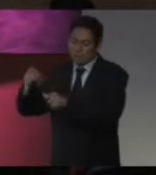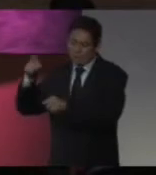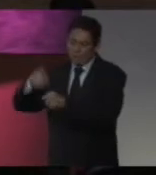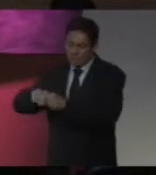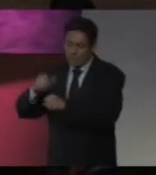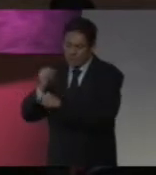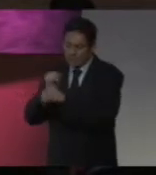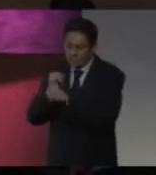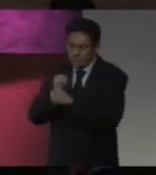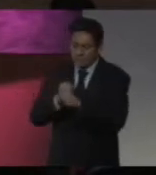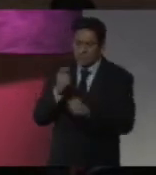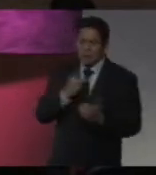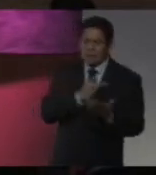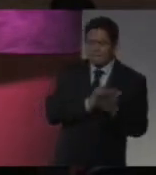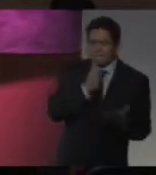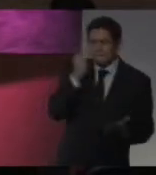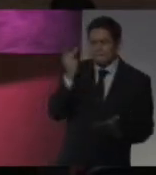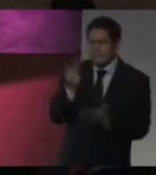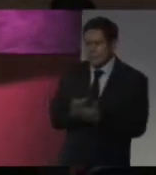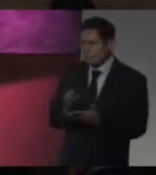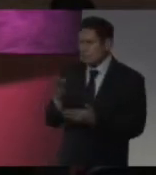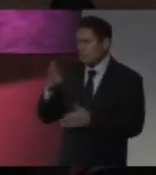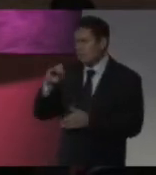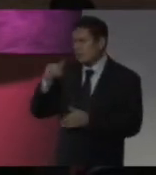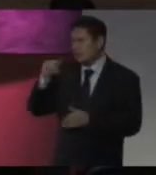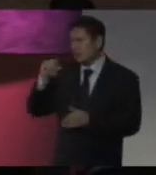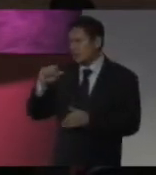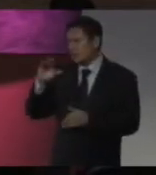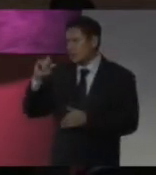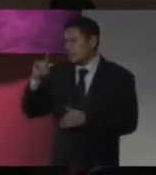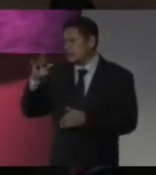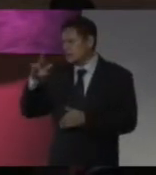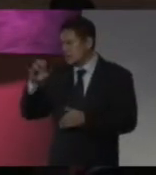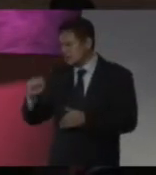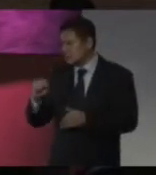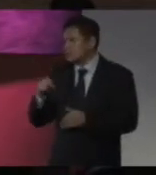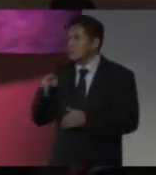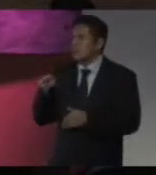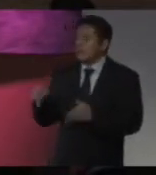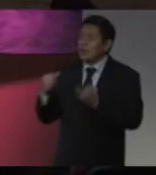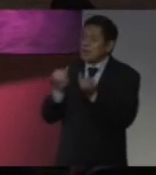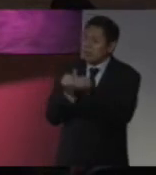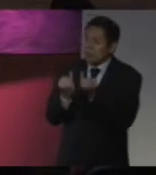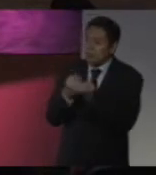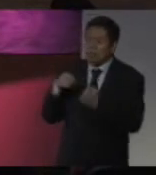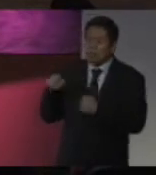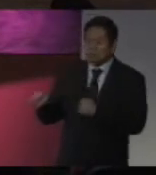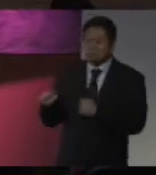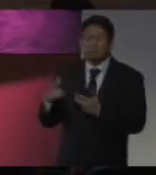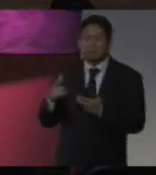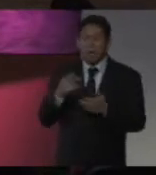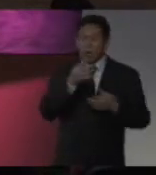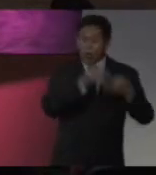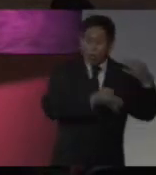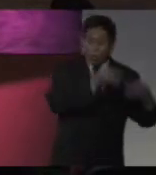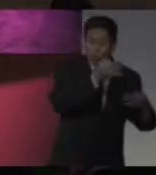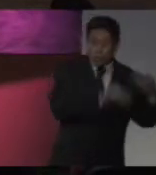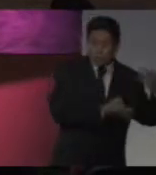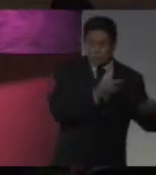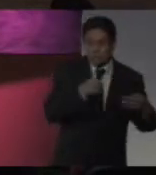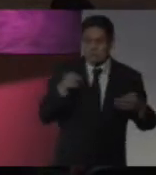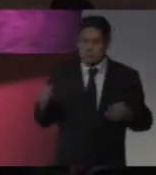Ciencias Sociales en Centroamérica y el Caribe, otorgado por la CLACSO. Ha sido perito experto en procesos judiciales